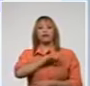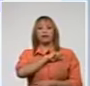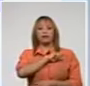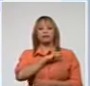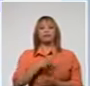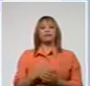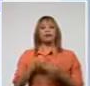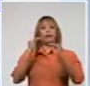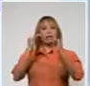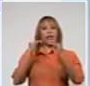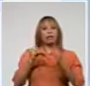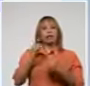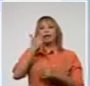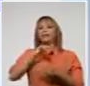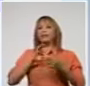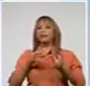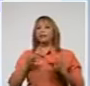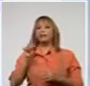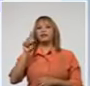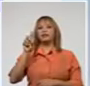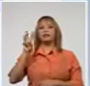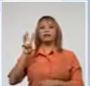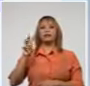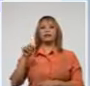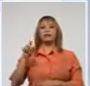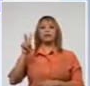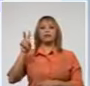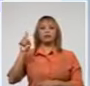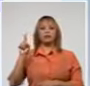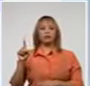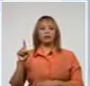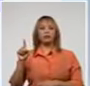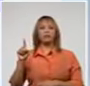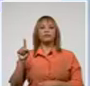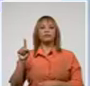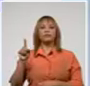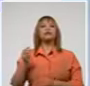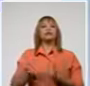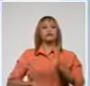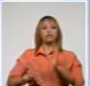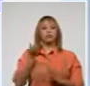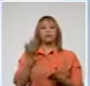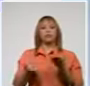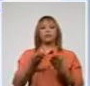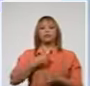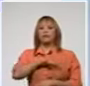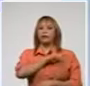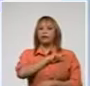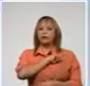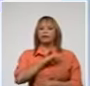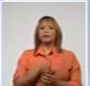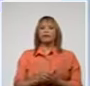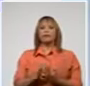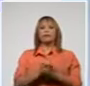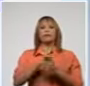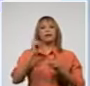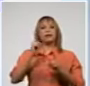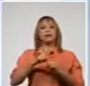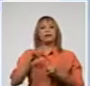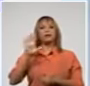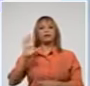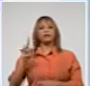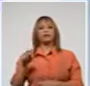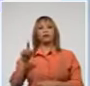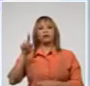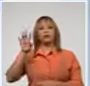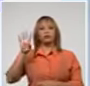sigue Artemisa con un 13,21, también superior al día de ayer. Matanzas con